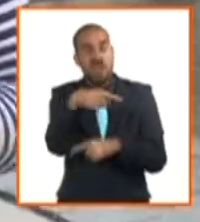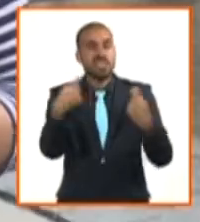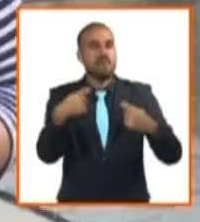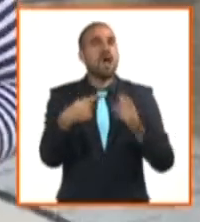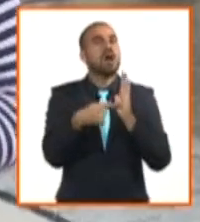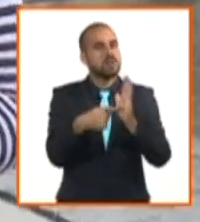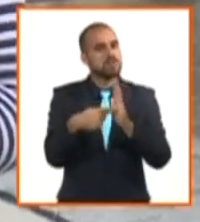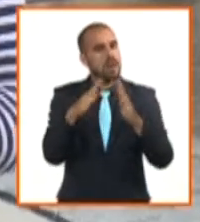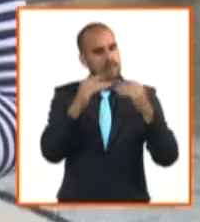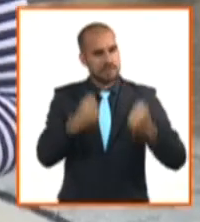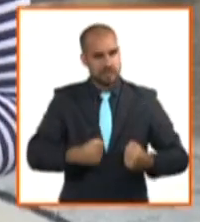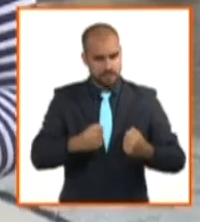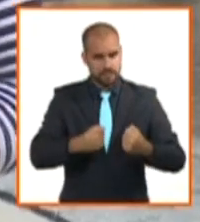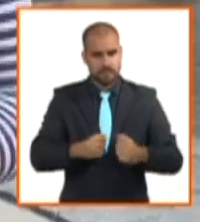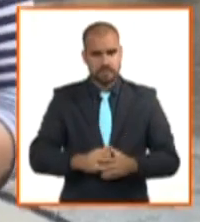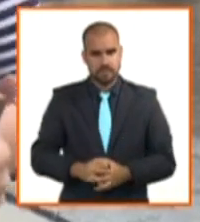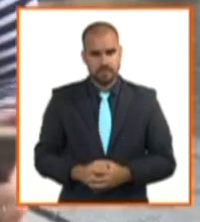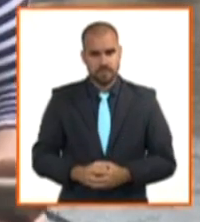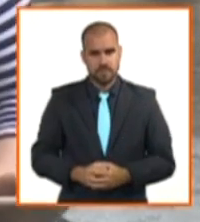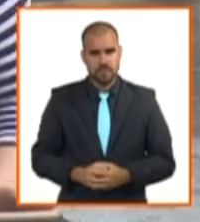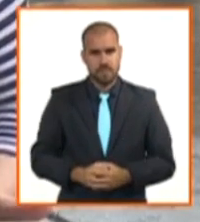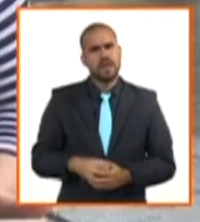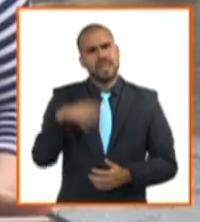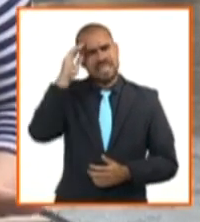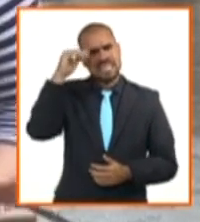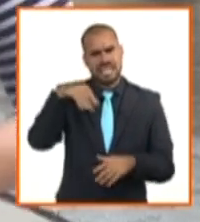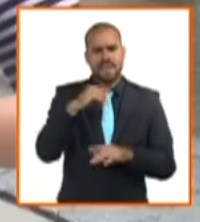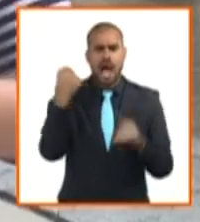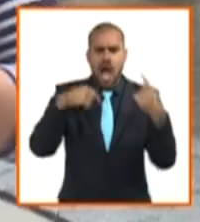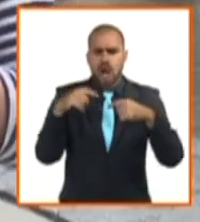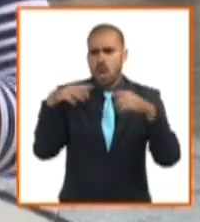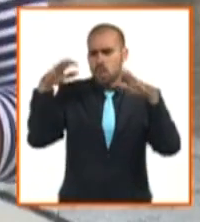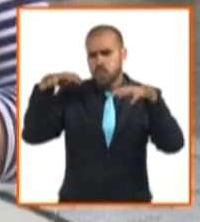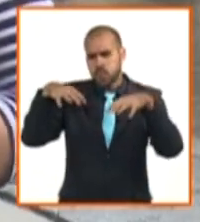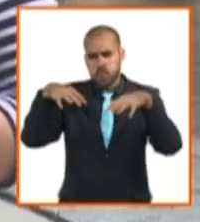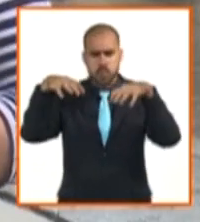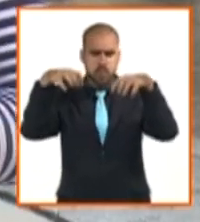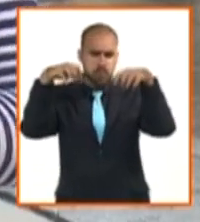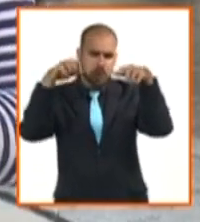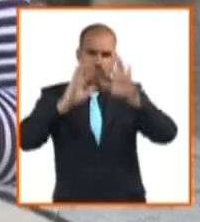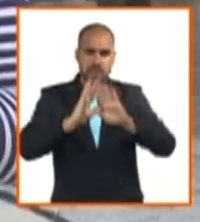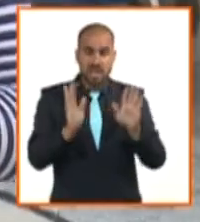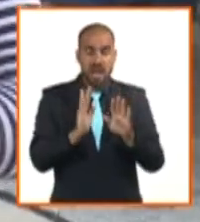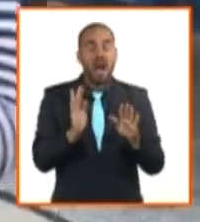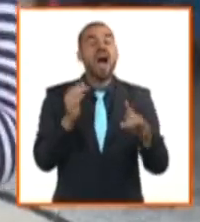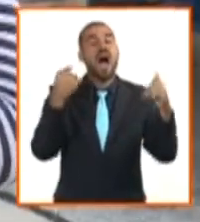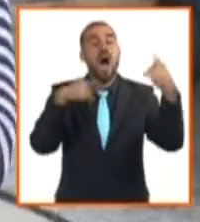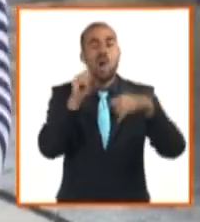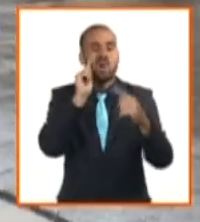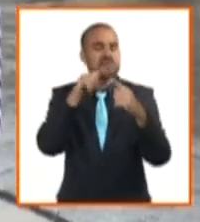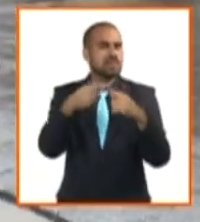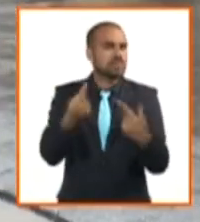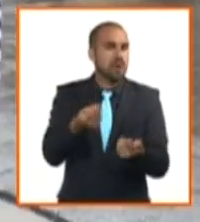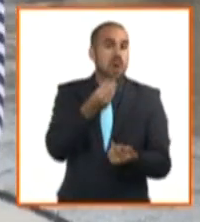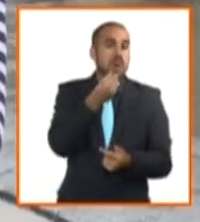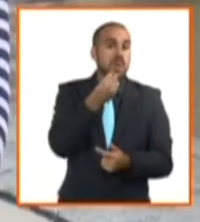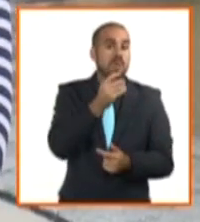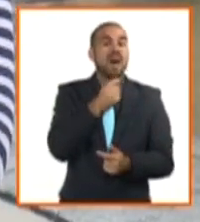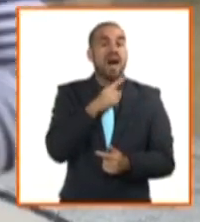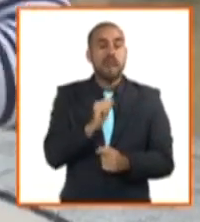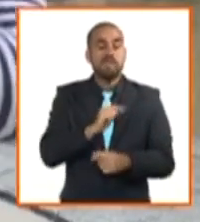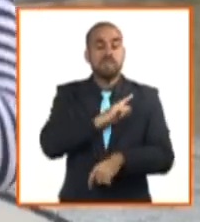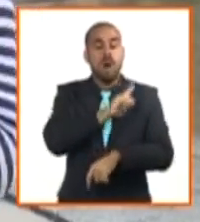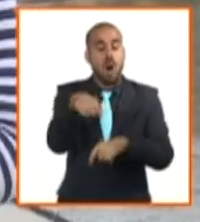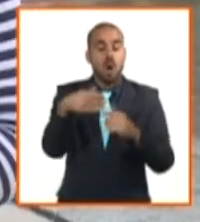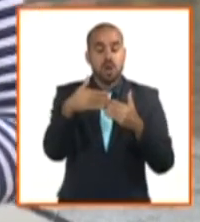pues aunque la lluvia a una sede empinadas del río estamos ahora en función de lo que pudiera acontecer en las próximas